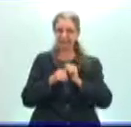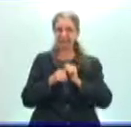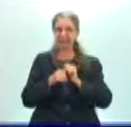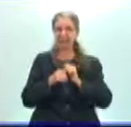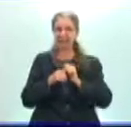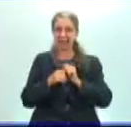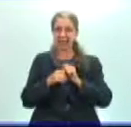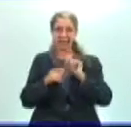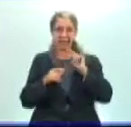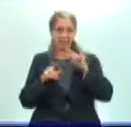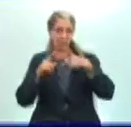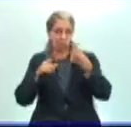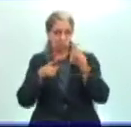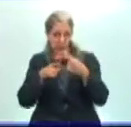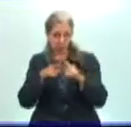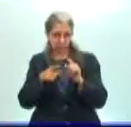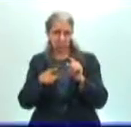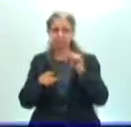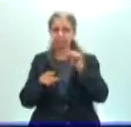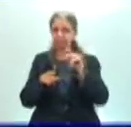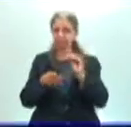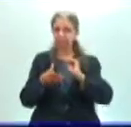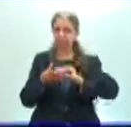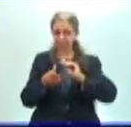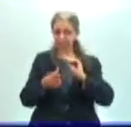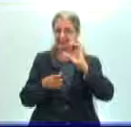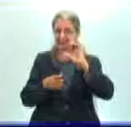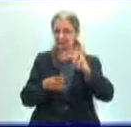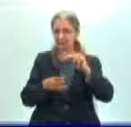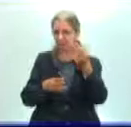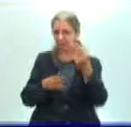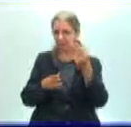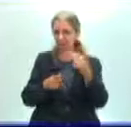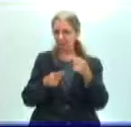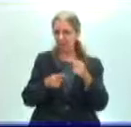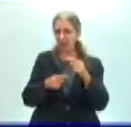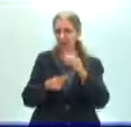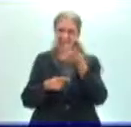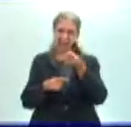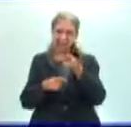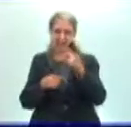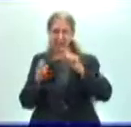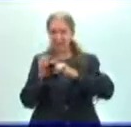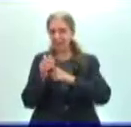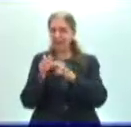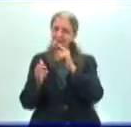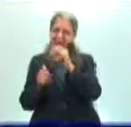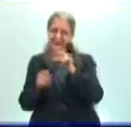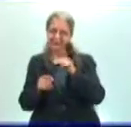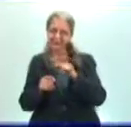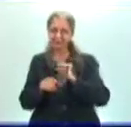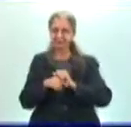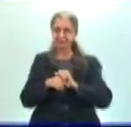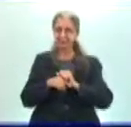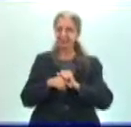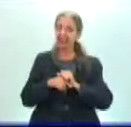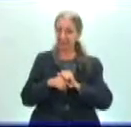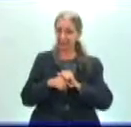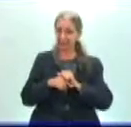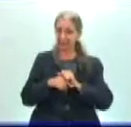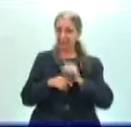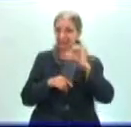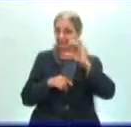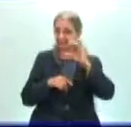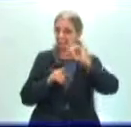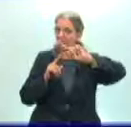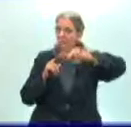decir, lo mismo, pero lo pongo también por si es más aclaratorio. Volvemos a leerlo. En un triángulo rectángulo, si consideramos el